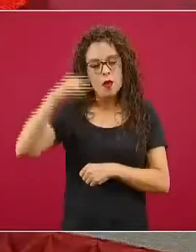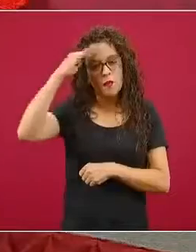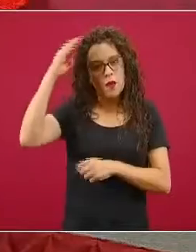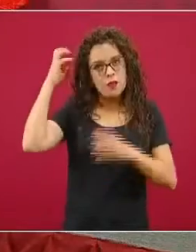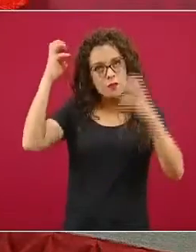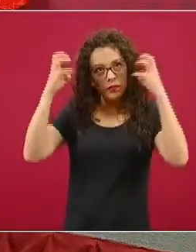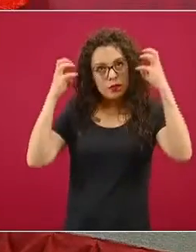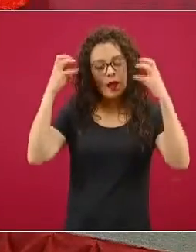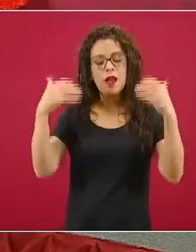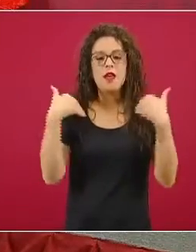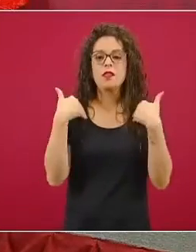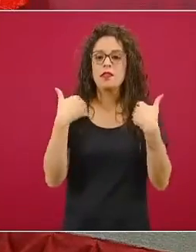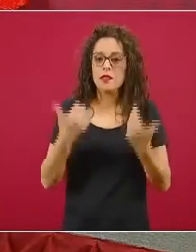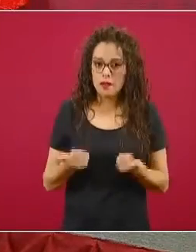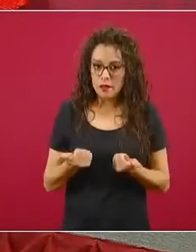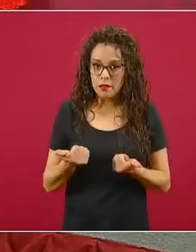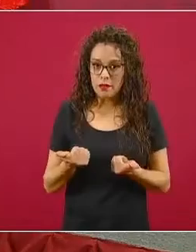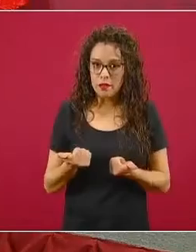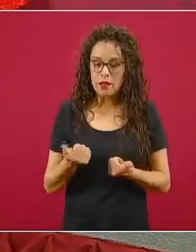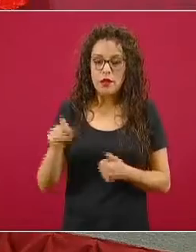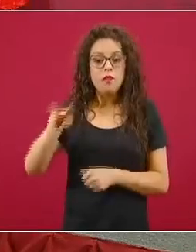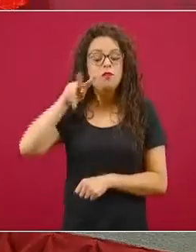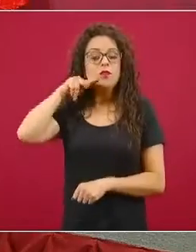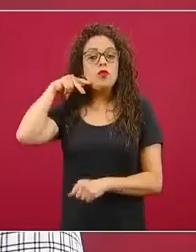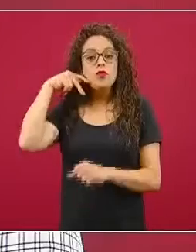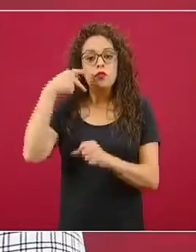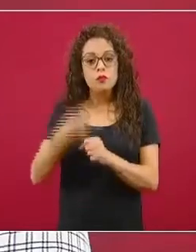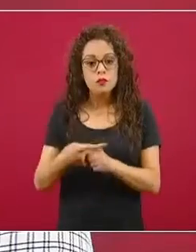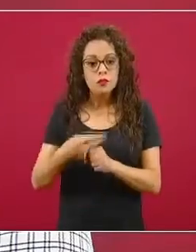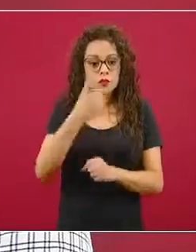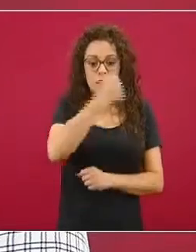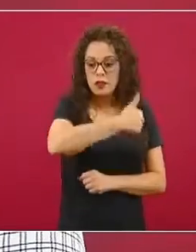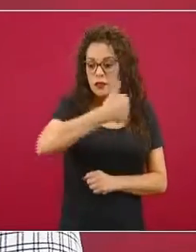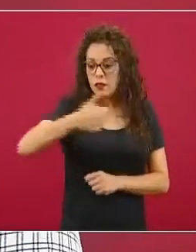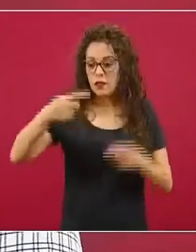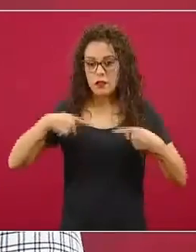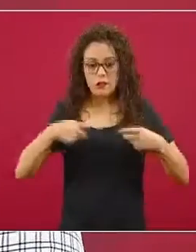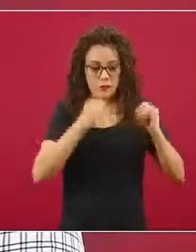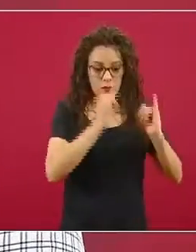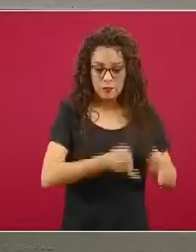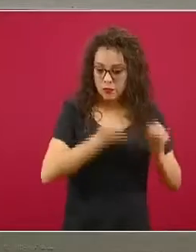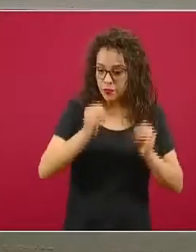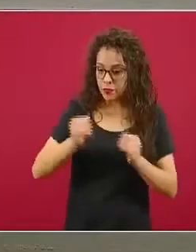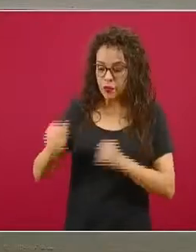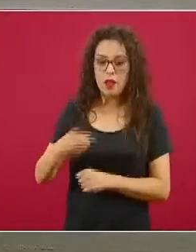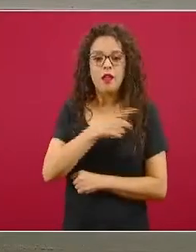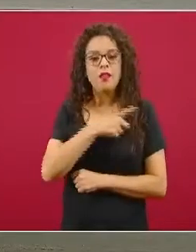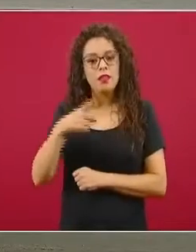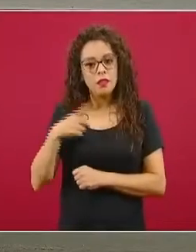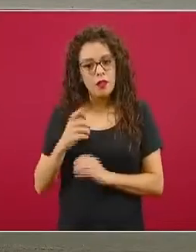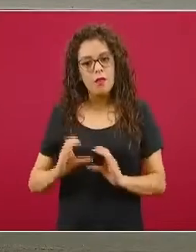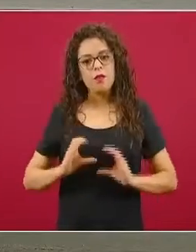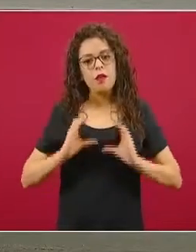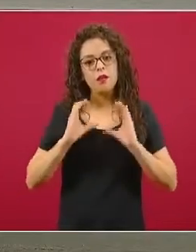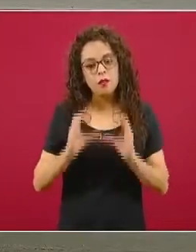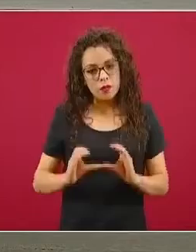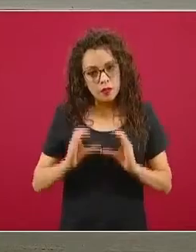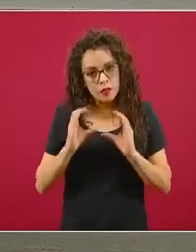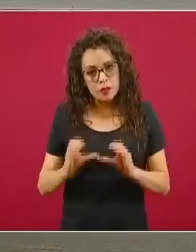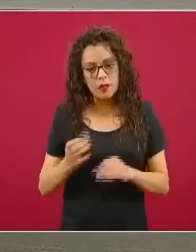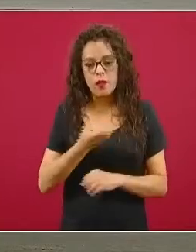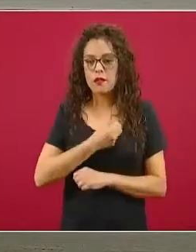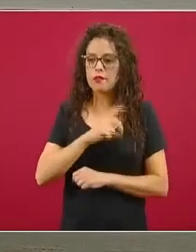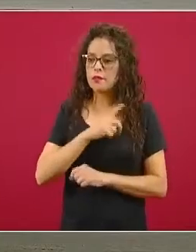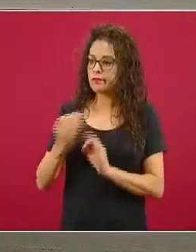los casos a una acción voluntaria en donde las personas tienen que responder. Y me parece que en la